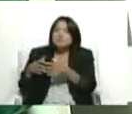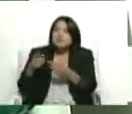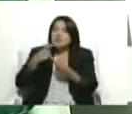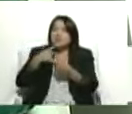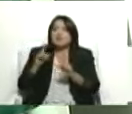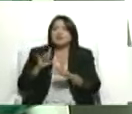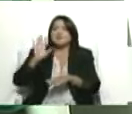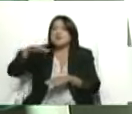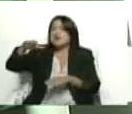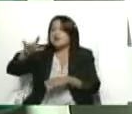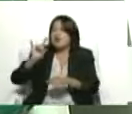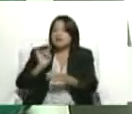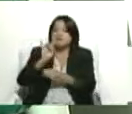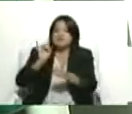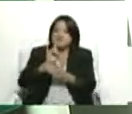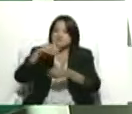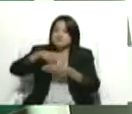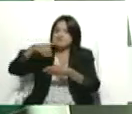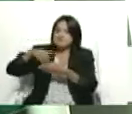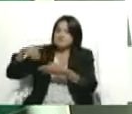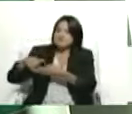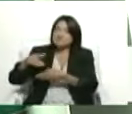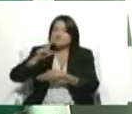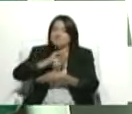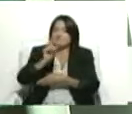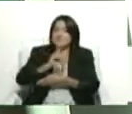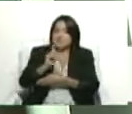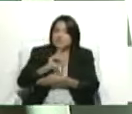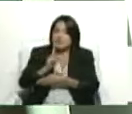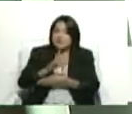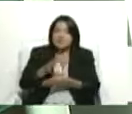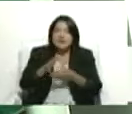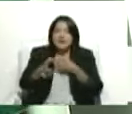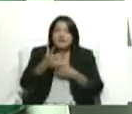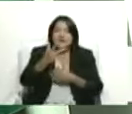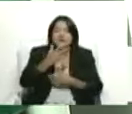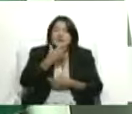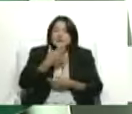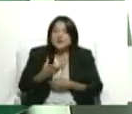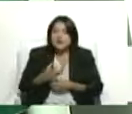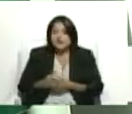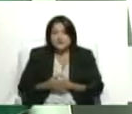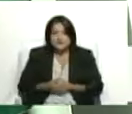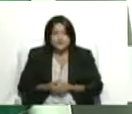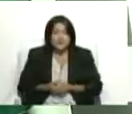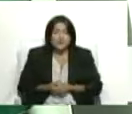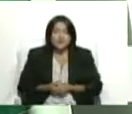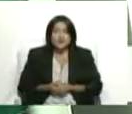referéndum consultivo, llamar a la abstención para este 3 de diciembre. ¿Qué tiene que decir el